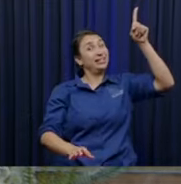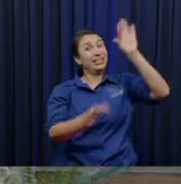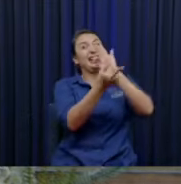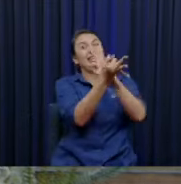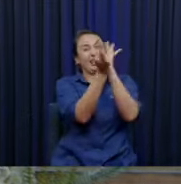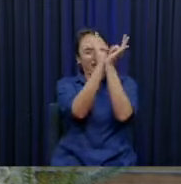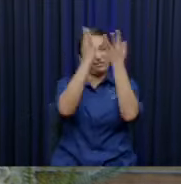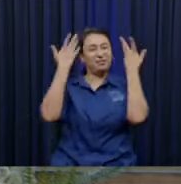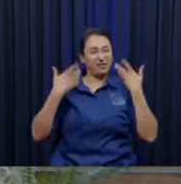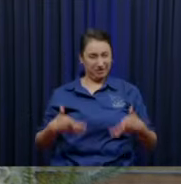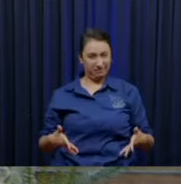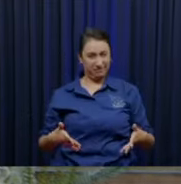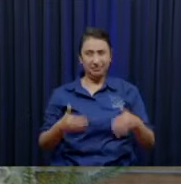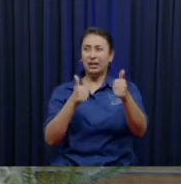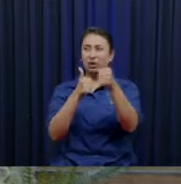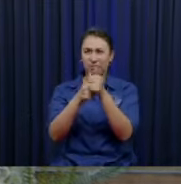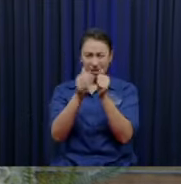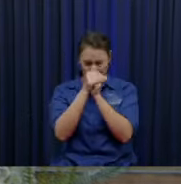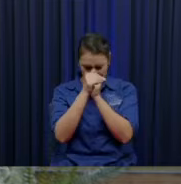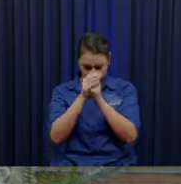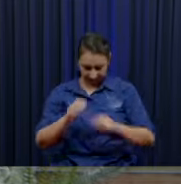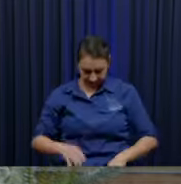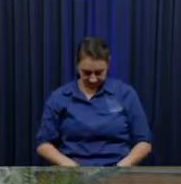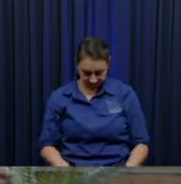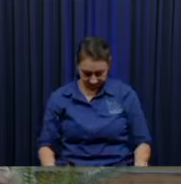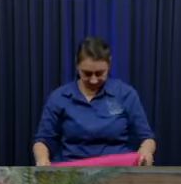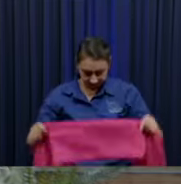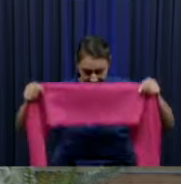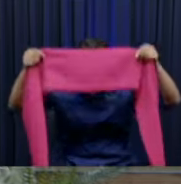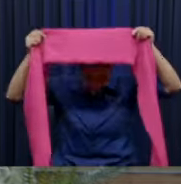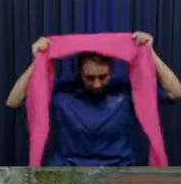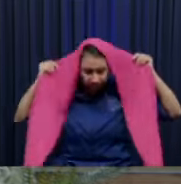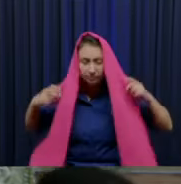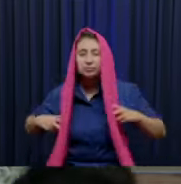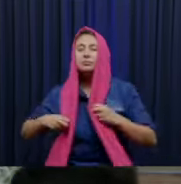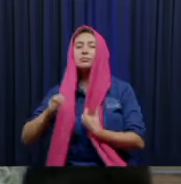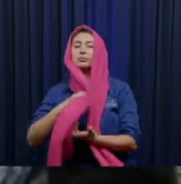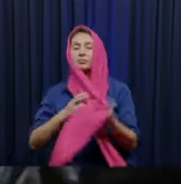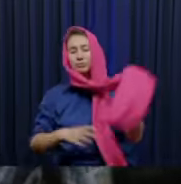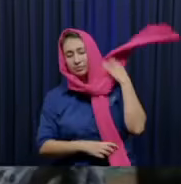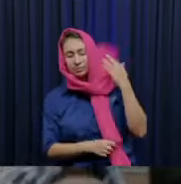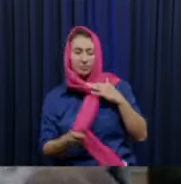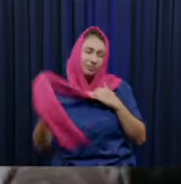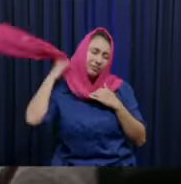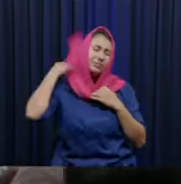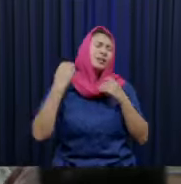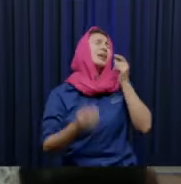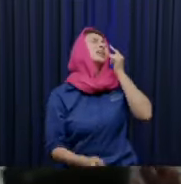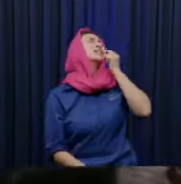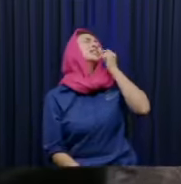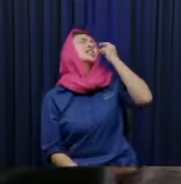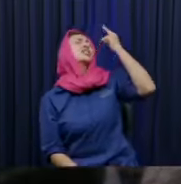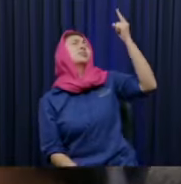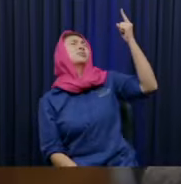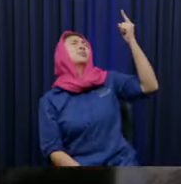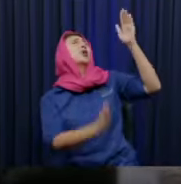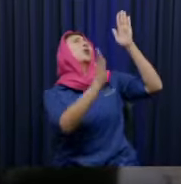ábrenos las puertas de tu bendición para la gloria halal.